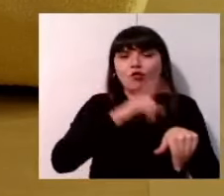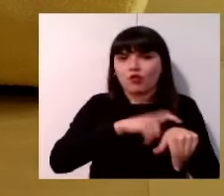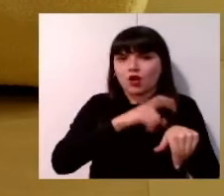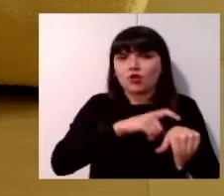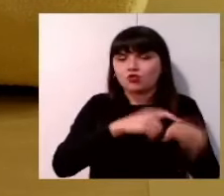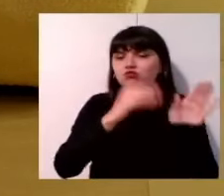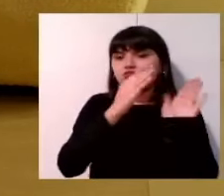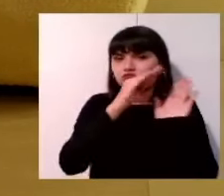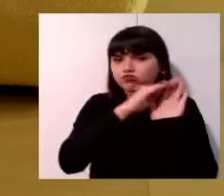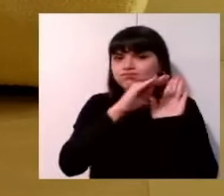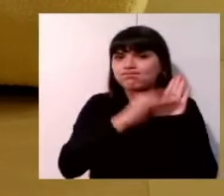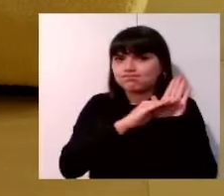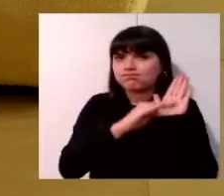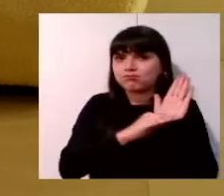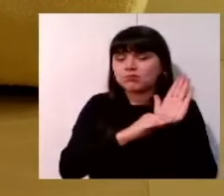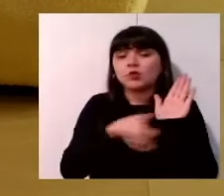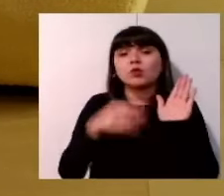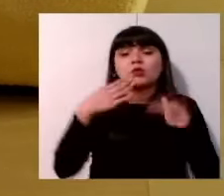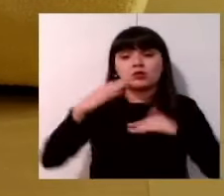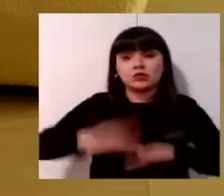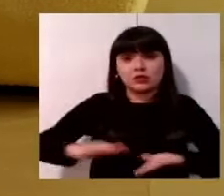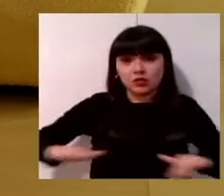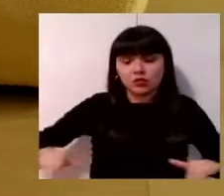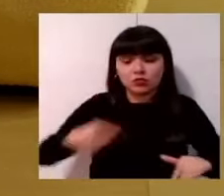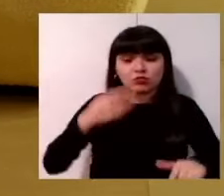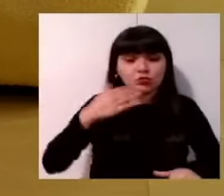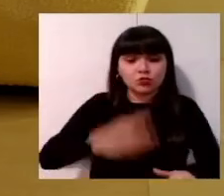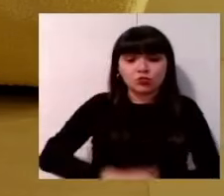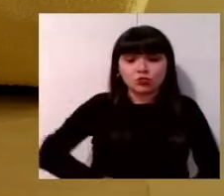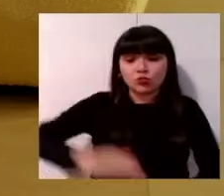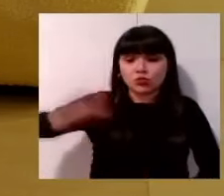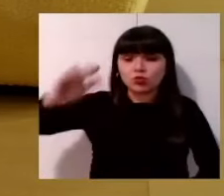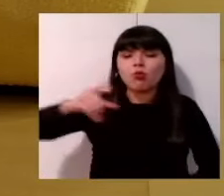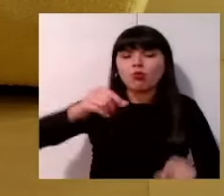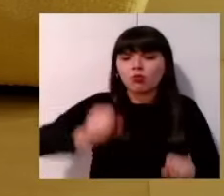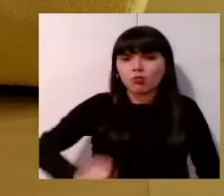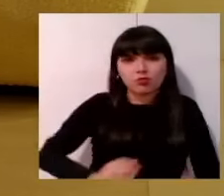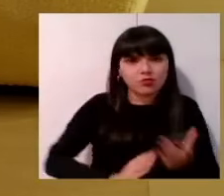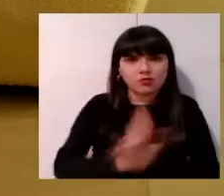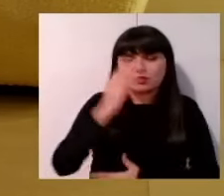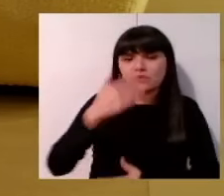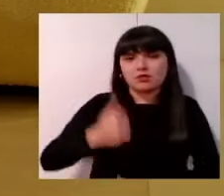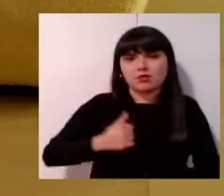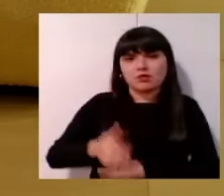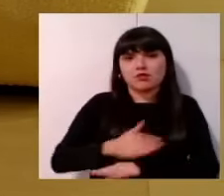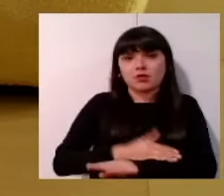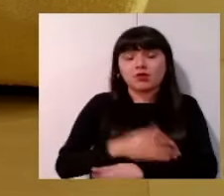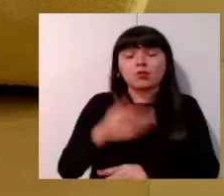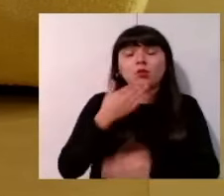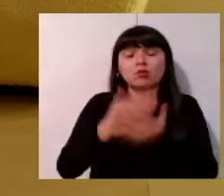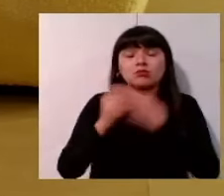el sueño temprano, y eso, aunque después tengan varios despertares durante la noche, va generando un hábito